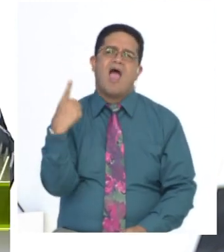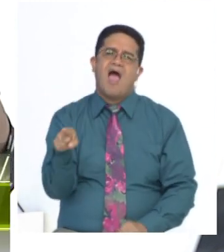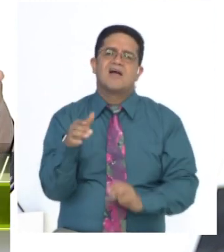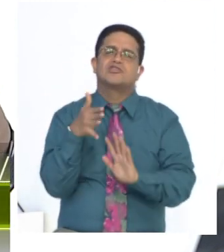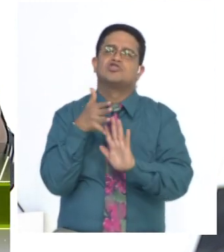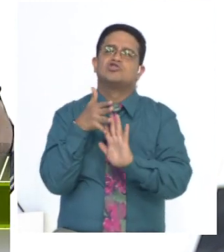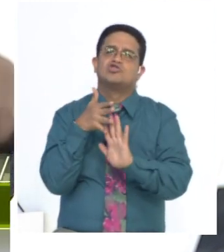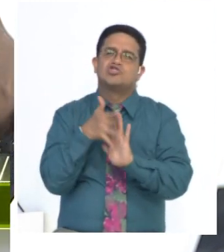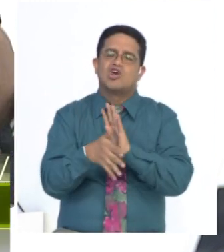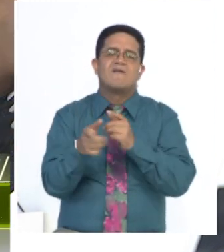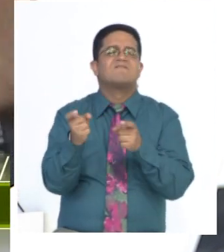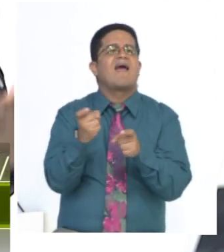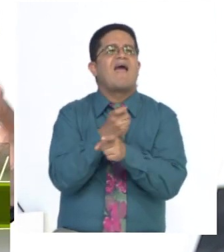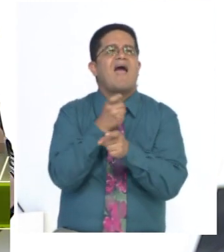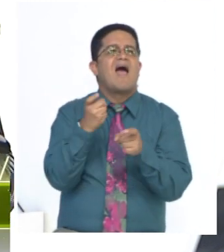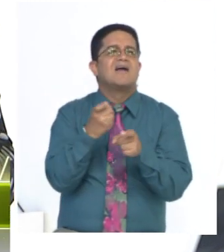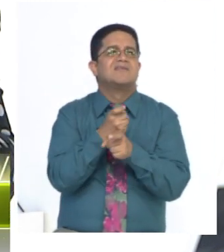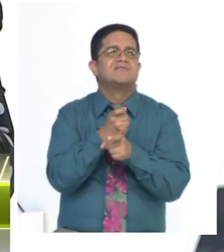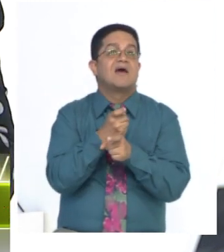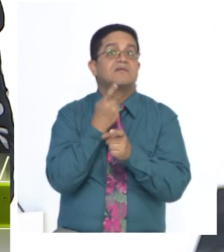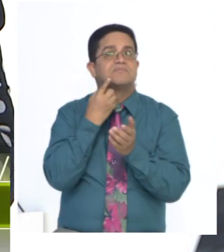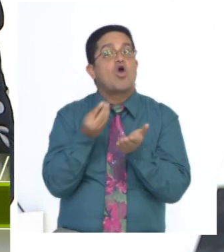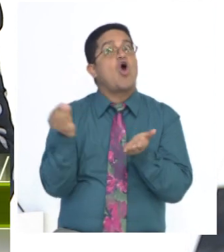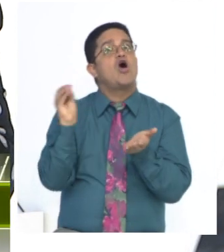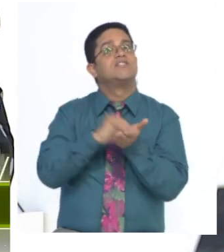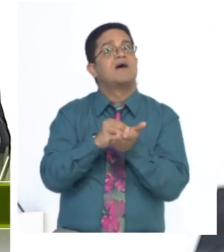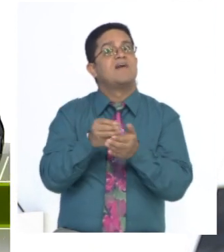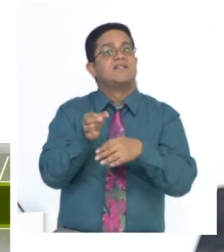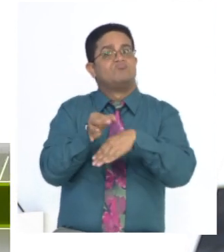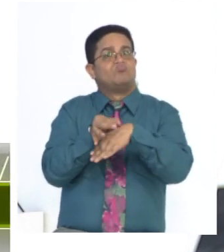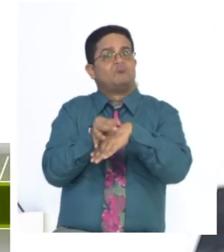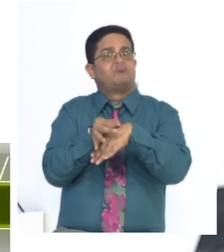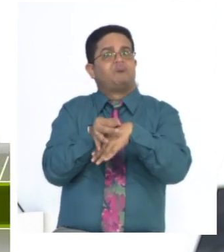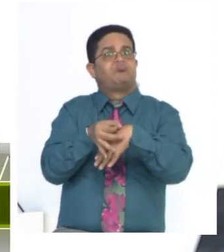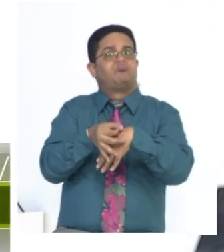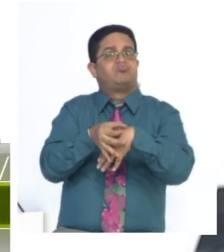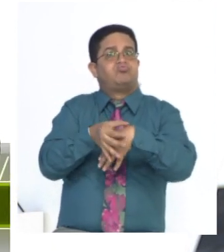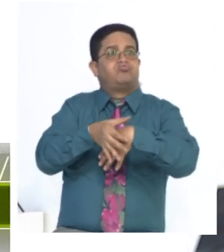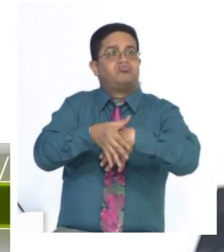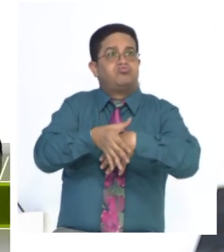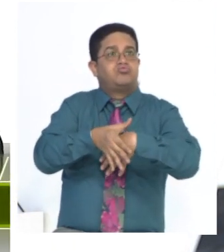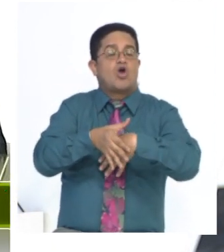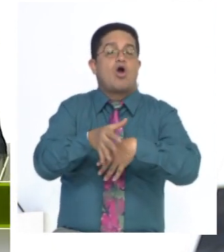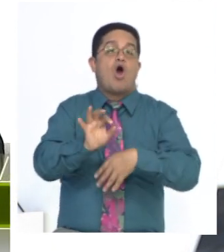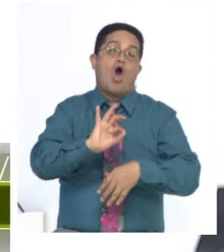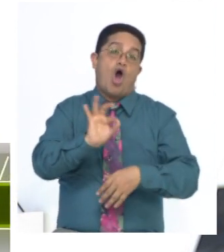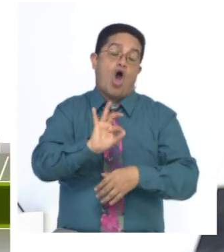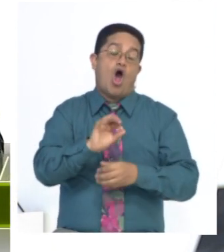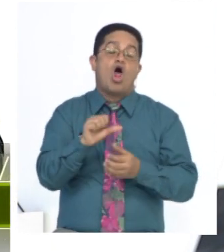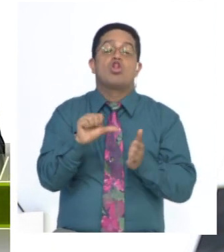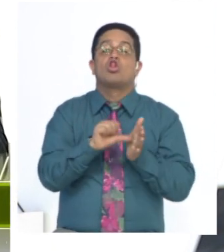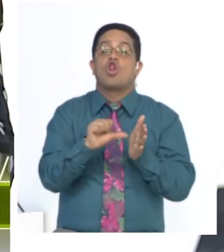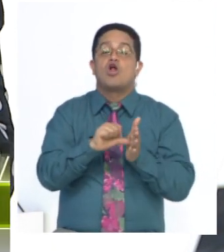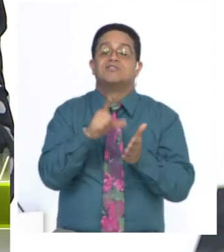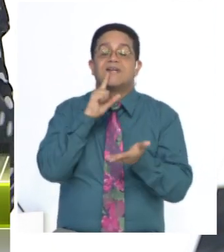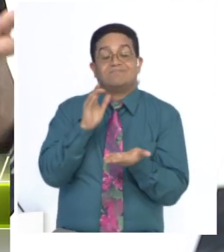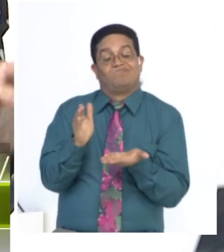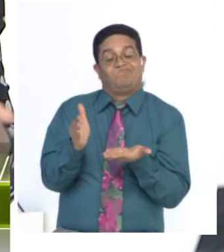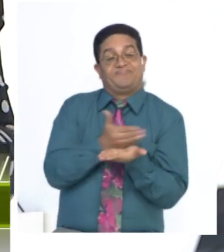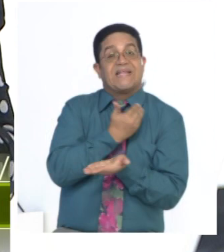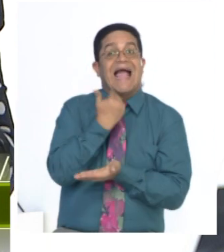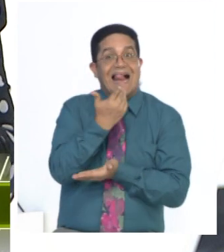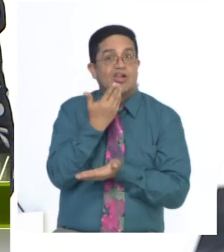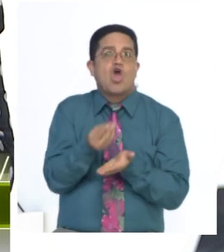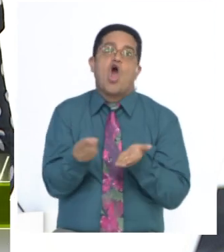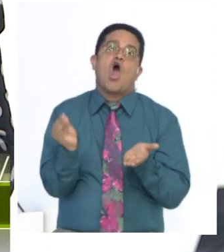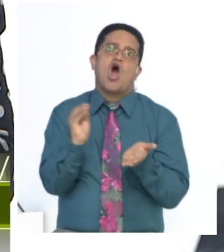células cancerígenas es el regreso o que en esta zona o donde se hizo alguna extracción, operación, vuelva a aparecer